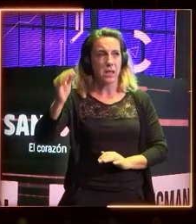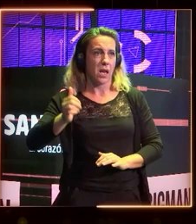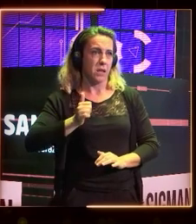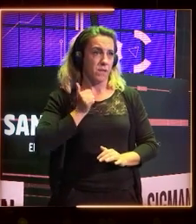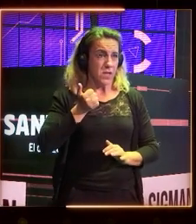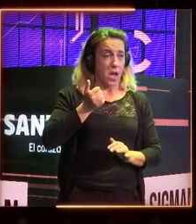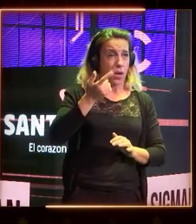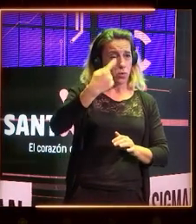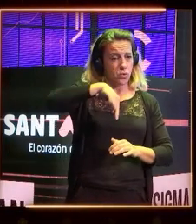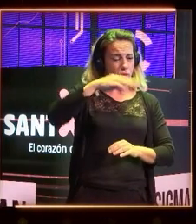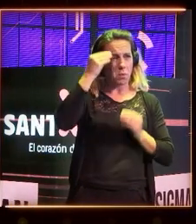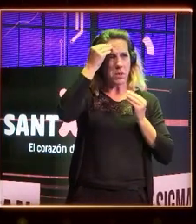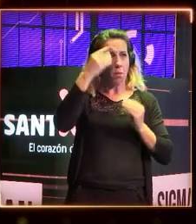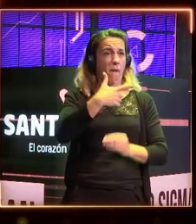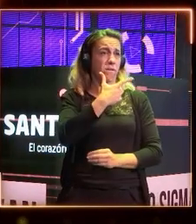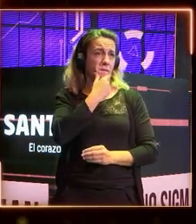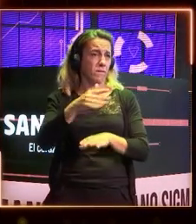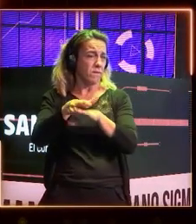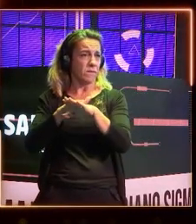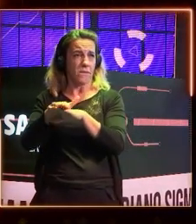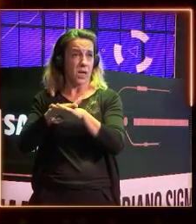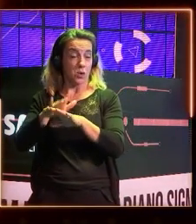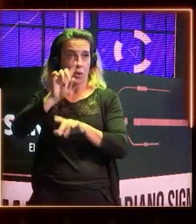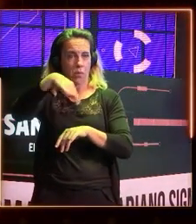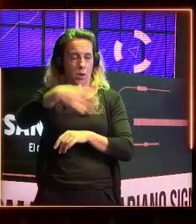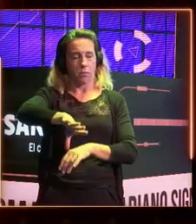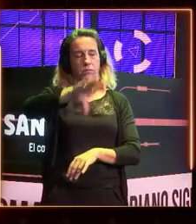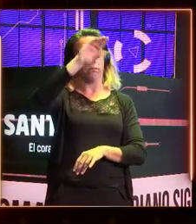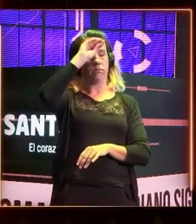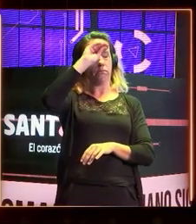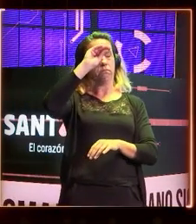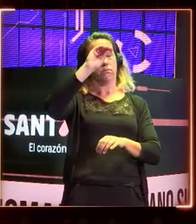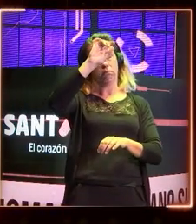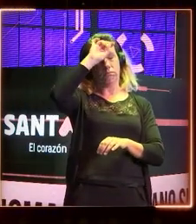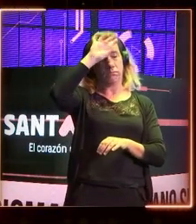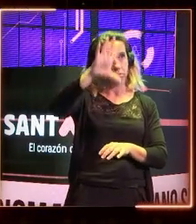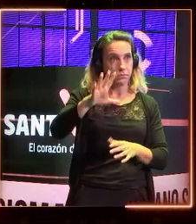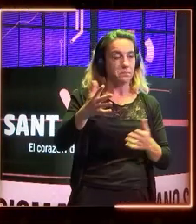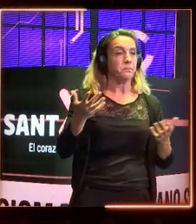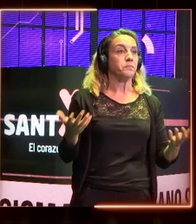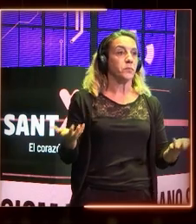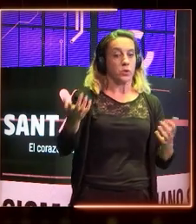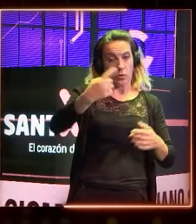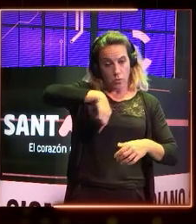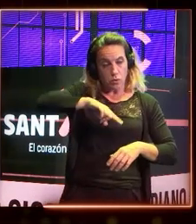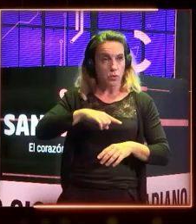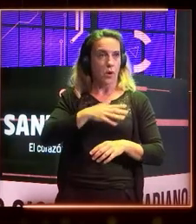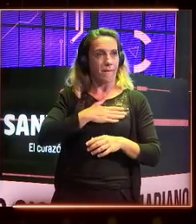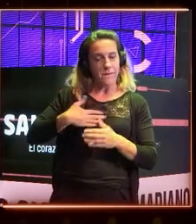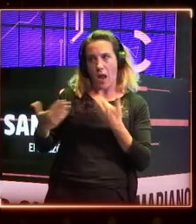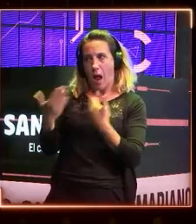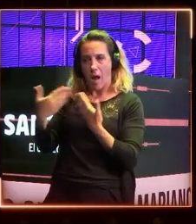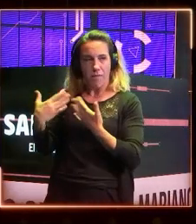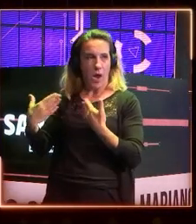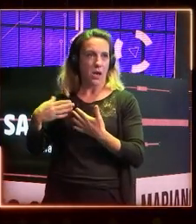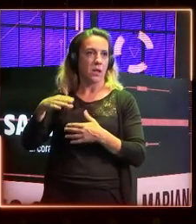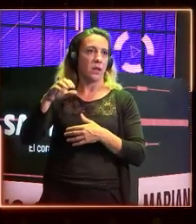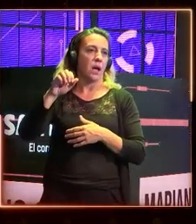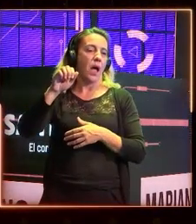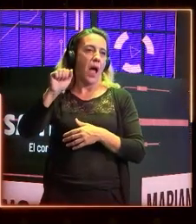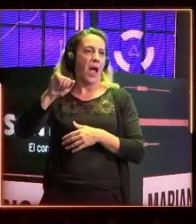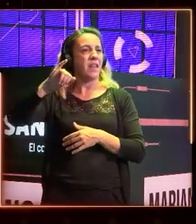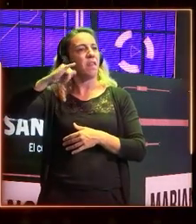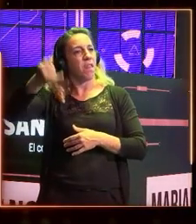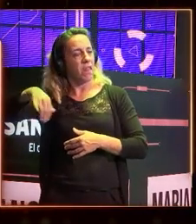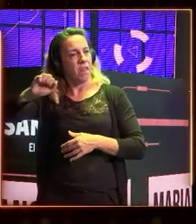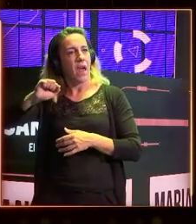después sorprenden profundamente la misma gente que las ha creado porque lo que encontraron es que todo el mundo quería hablar con el aa la gente lo estudiantes doctorados se quedan en el